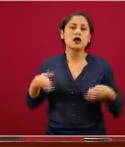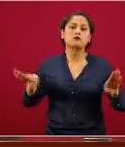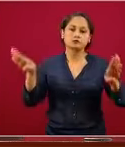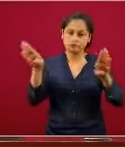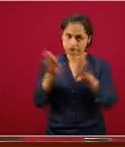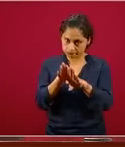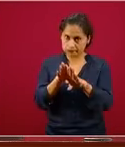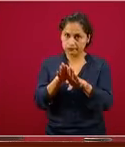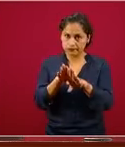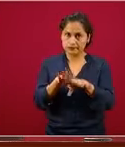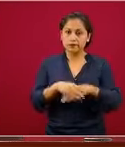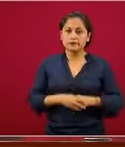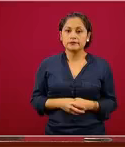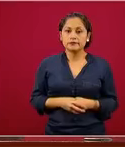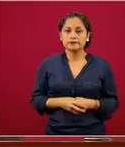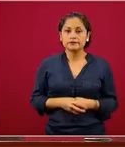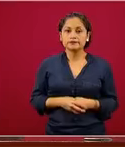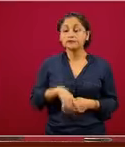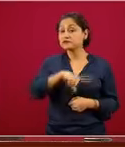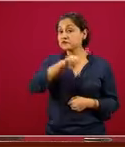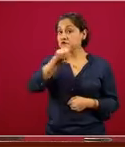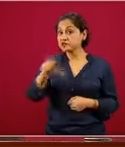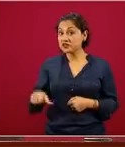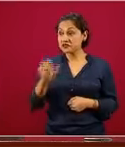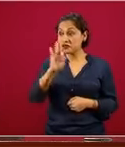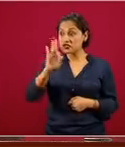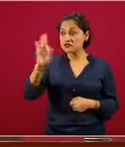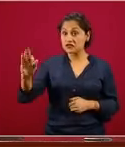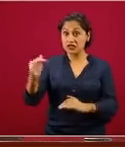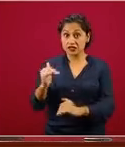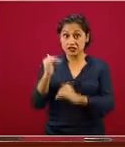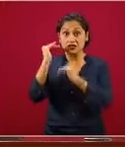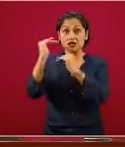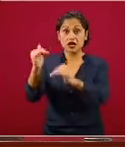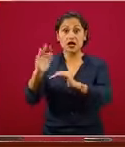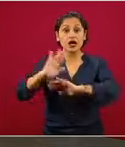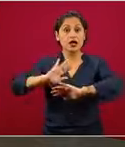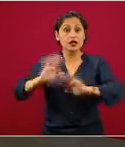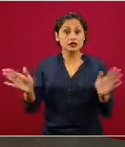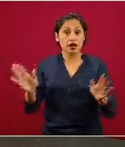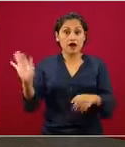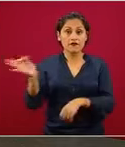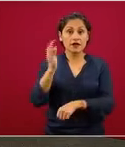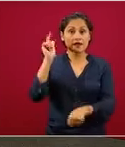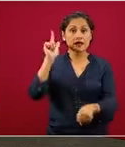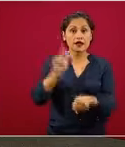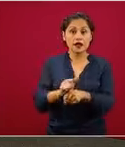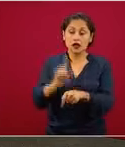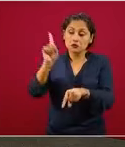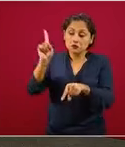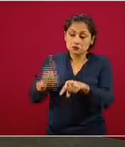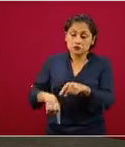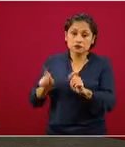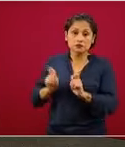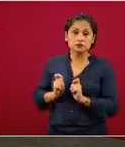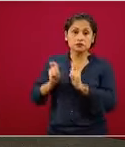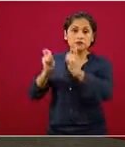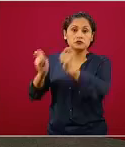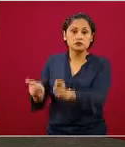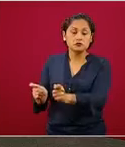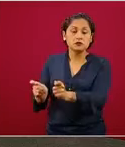conocidos y mencionados. Al quitarse es un levantamiento de la obligación que proviene de la Autoridad Sanitaria